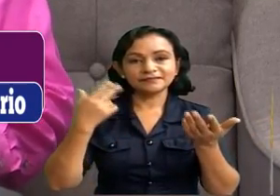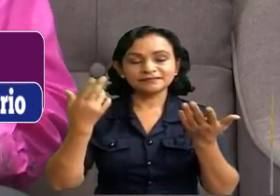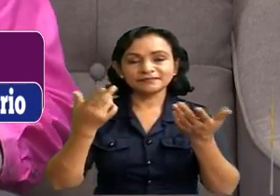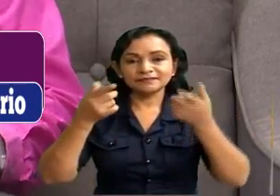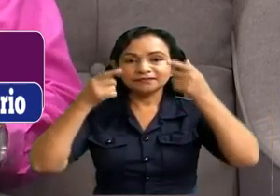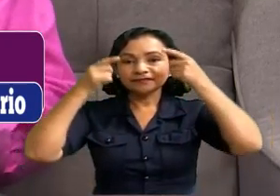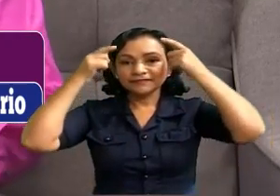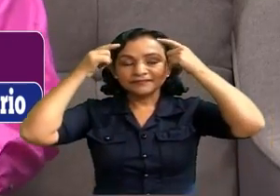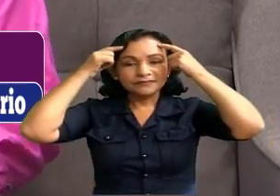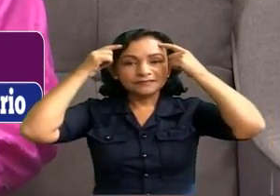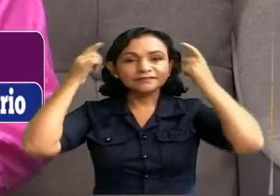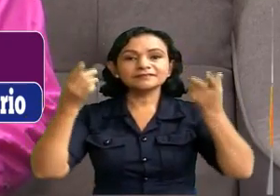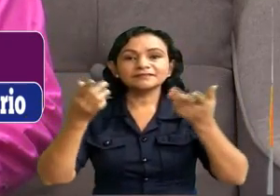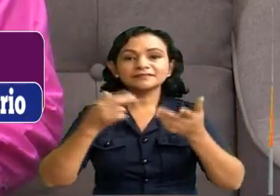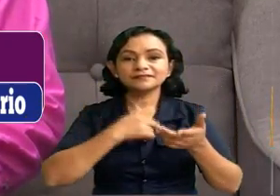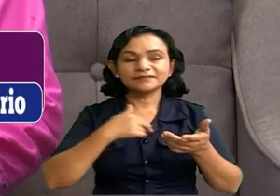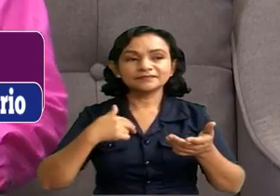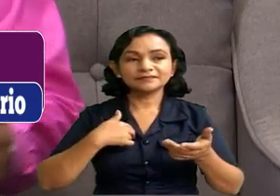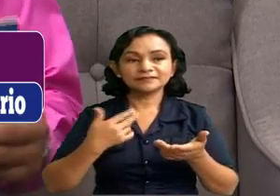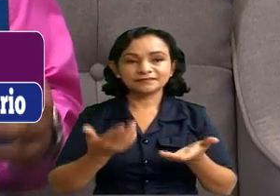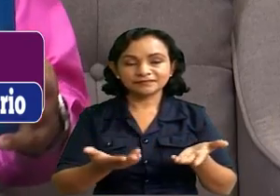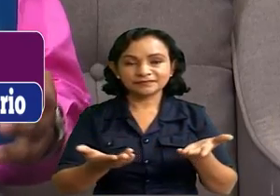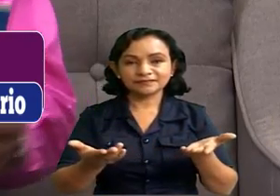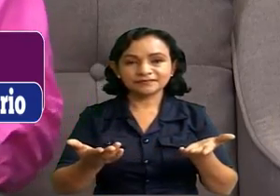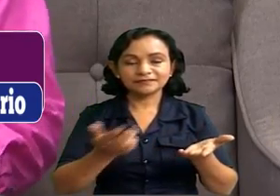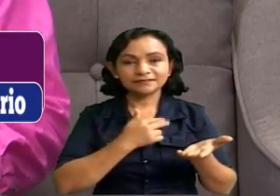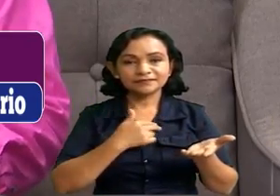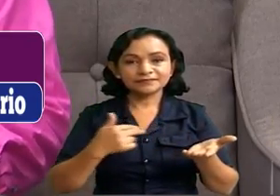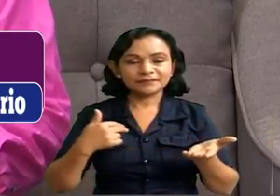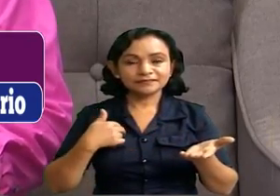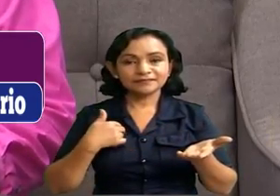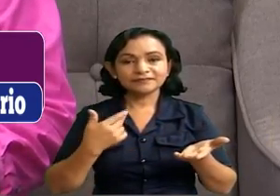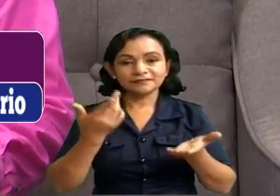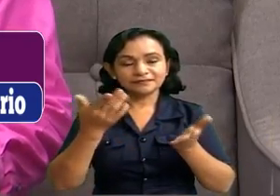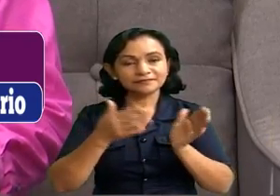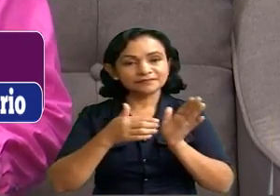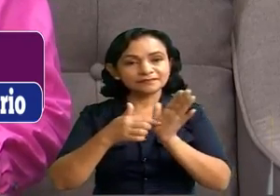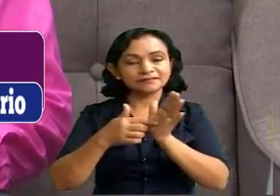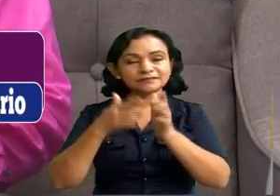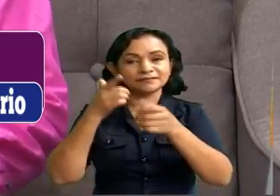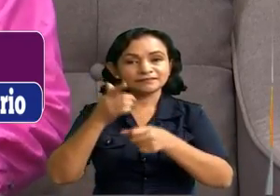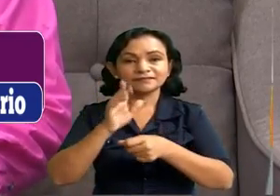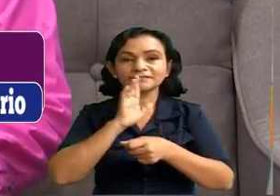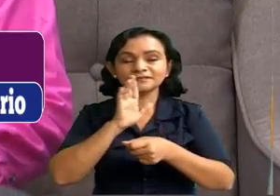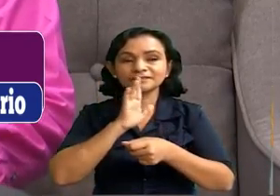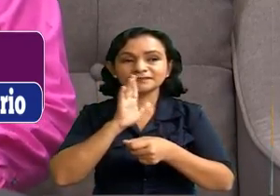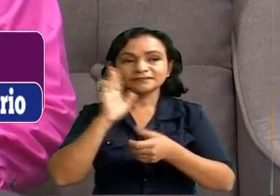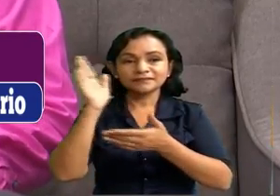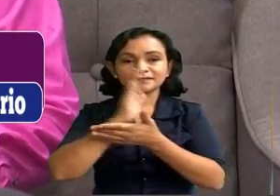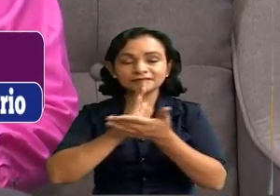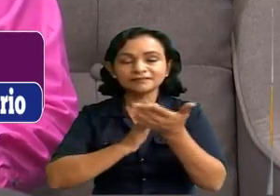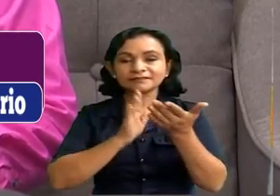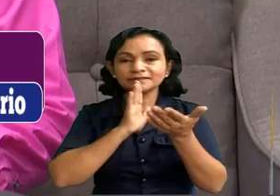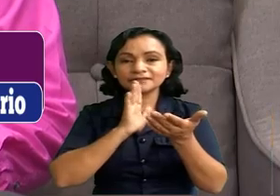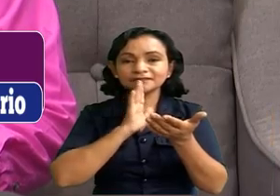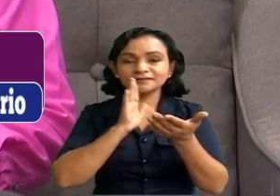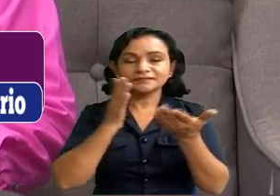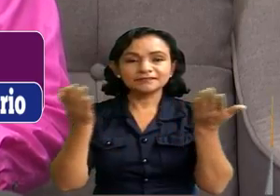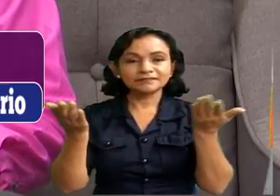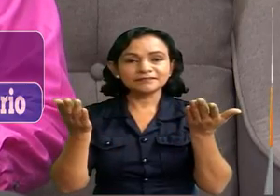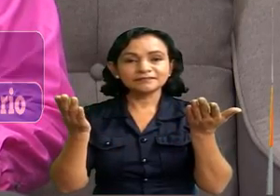Frías, comandante de la Revolución Bolivariana. Entonces vamos a presentar un reportaje y a partir de ello hacemos también unas intervenciones posteriores de lo